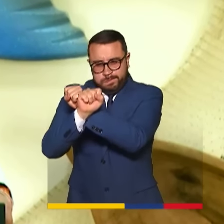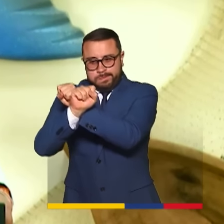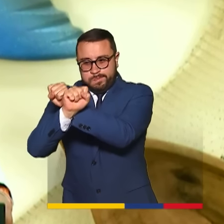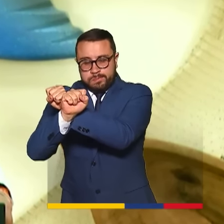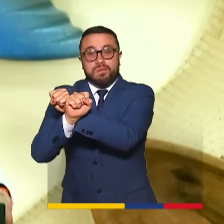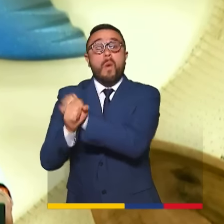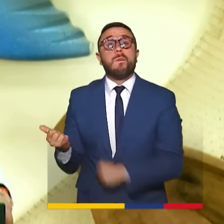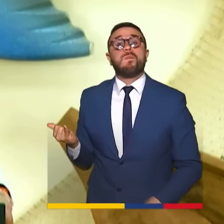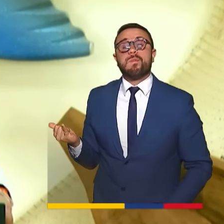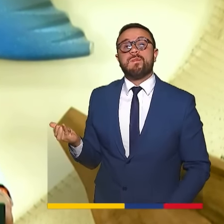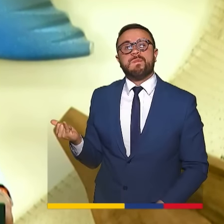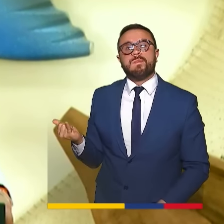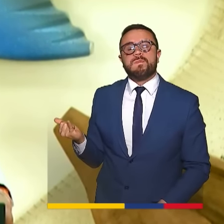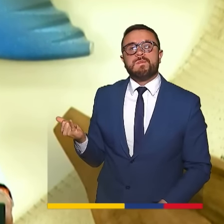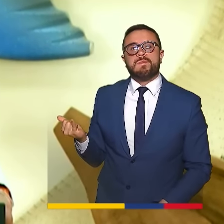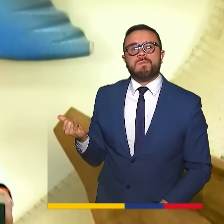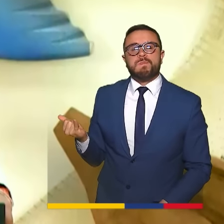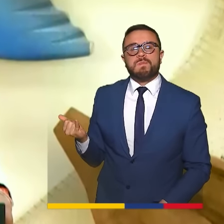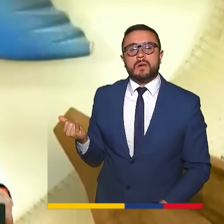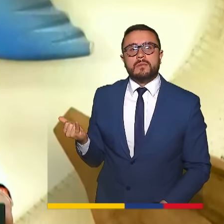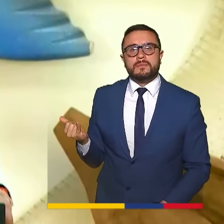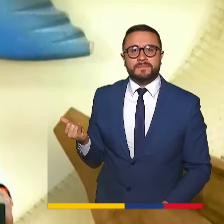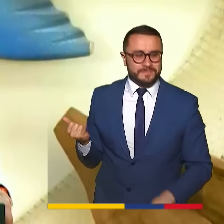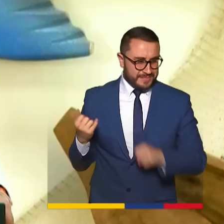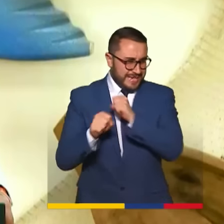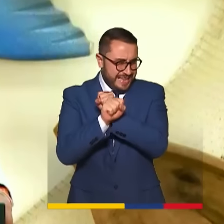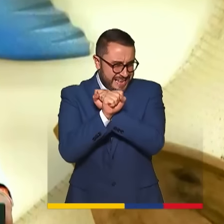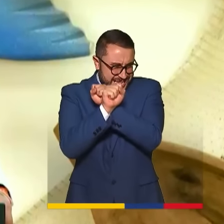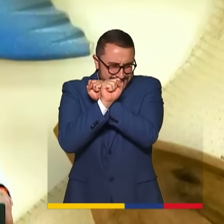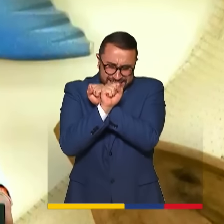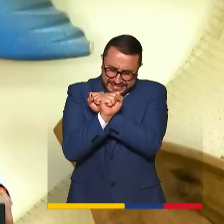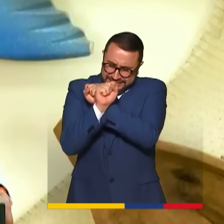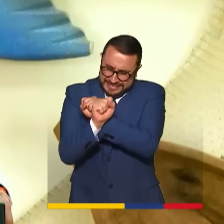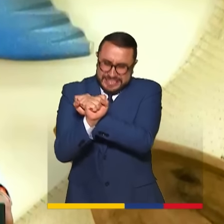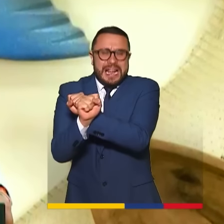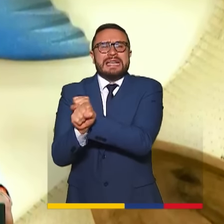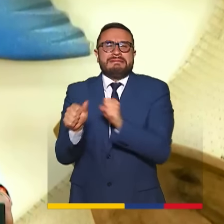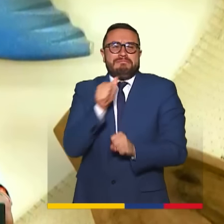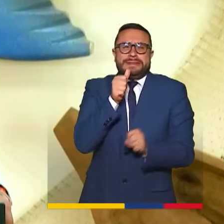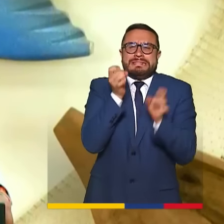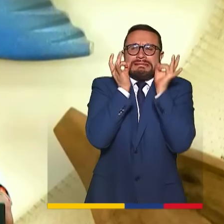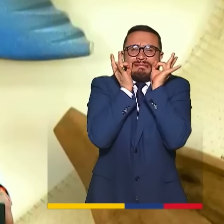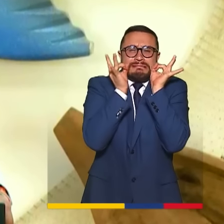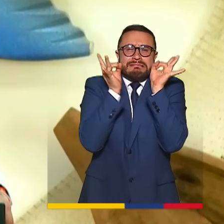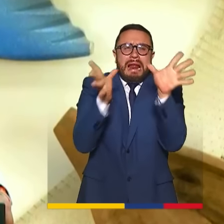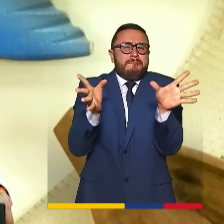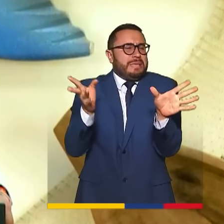La esclavitud quizás es uno de los peores horrores que ha vivido la humanidad.